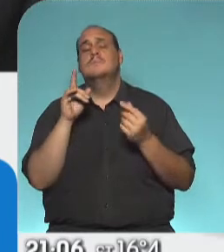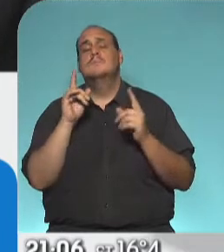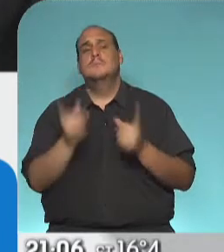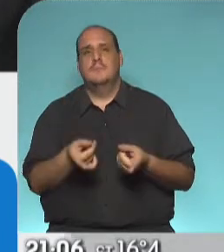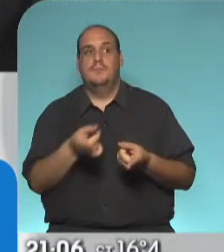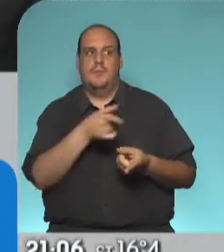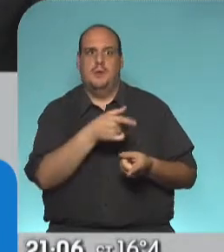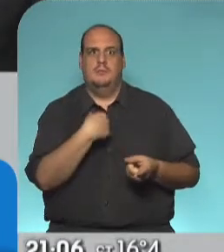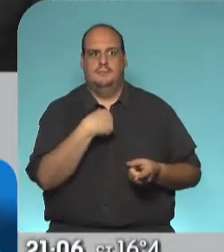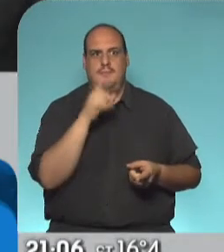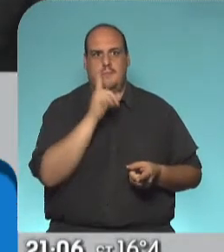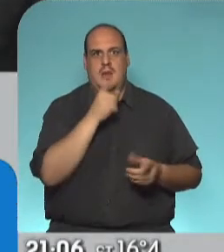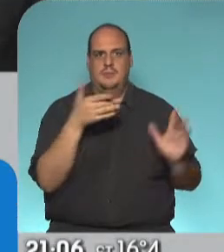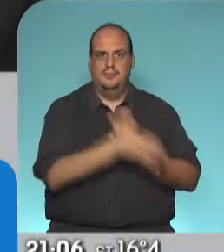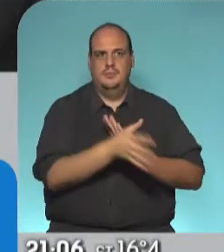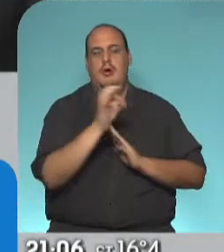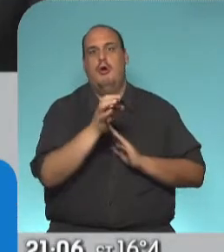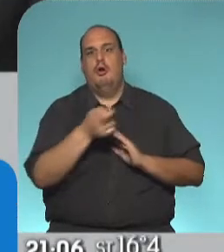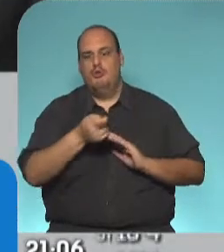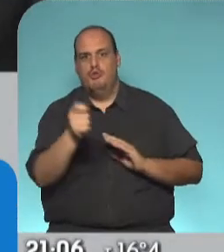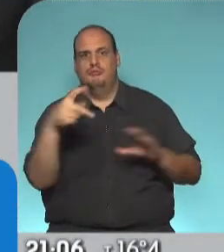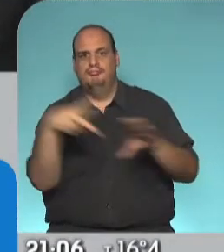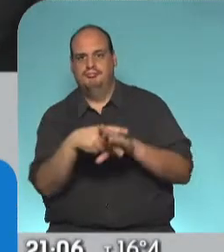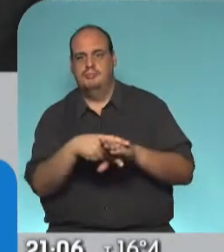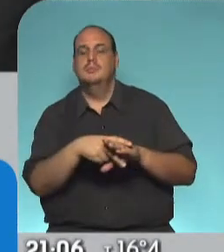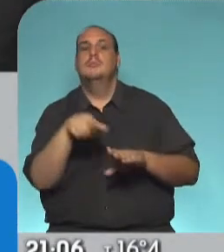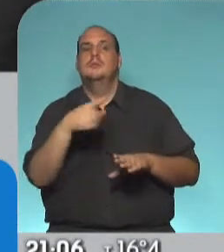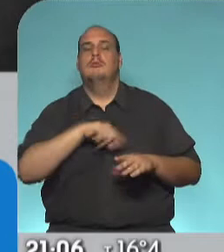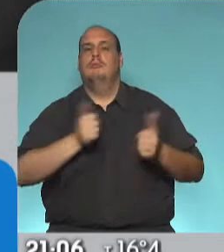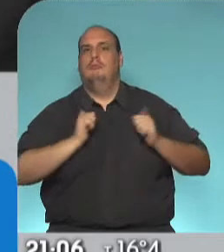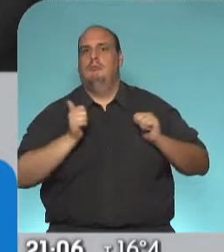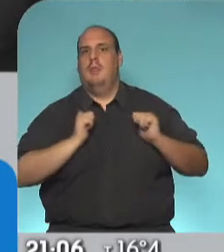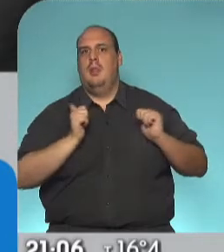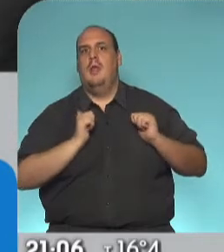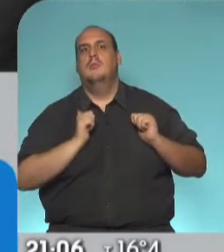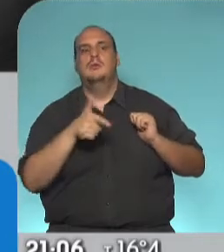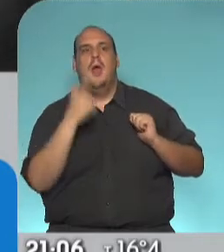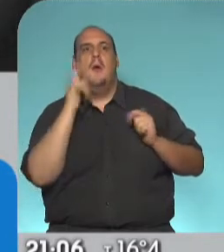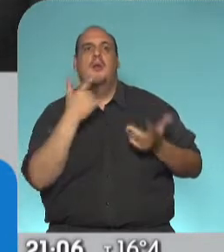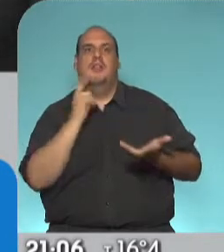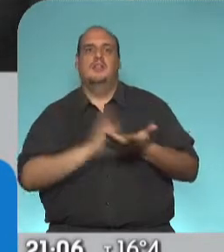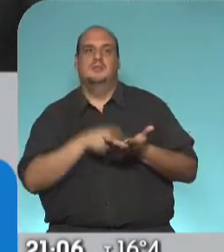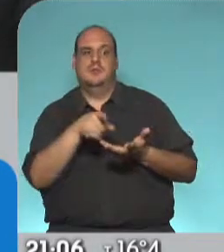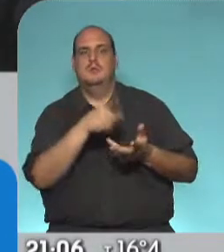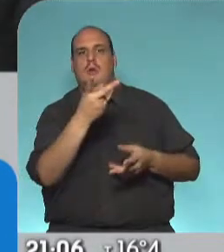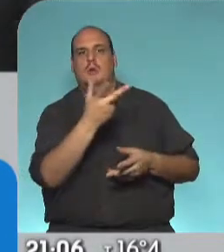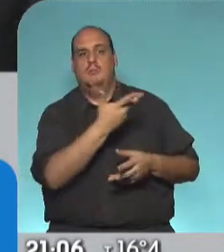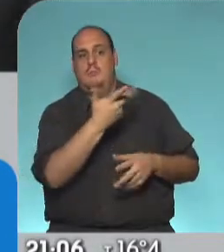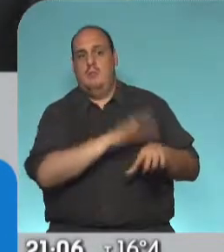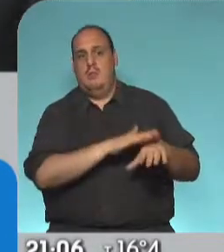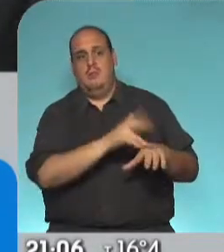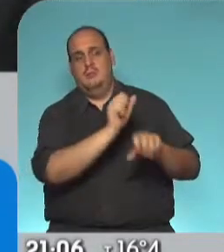existe peligro de fuga, peligro de entorpecimiento del proceso y el monto de pena de expectativa habilita esta medida cautelar de detención de los